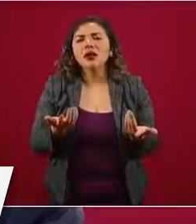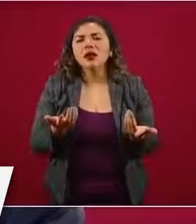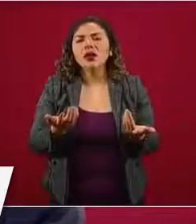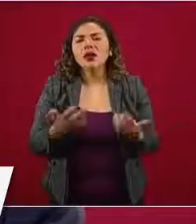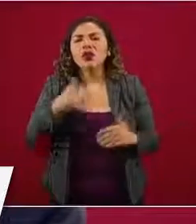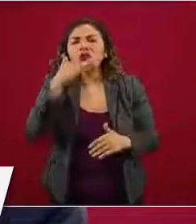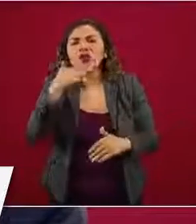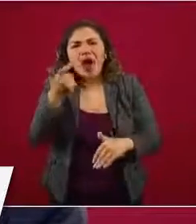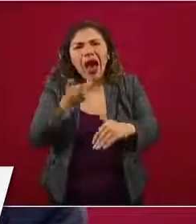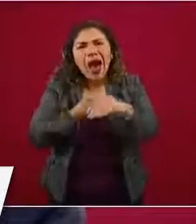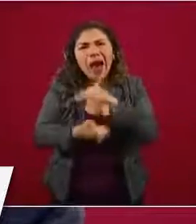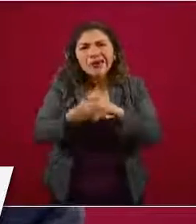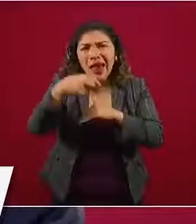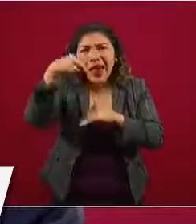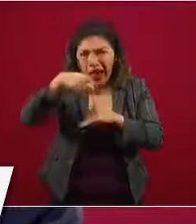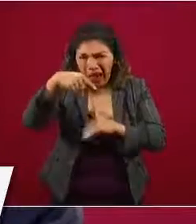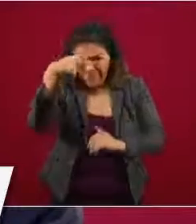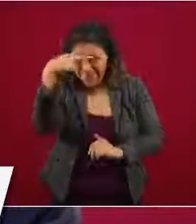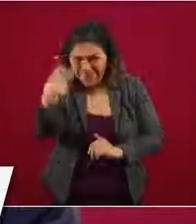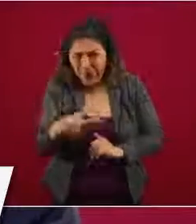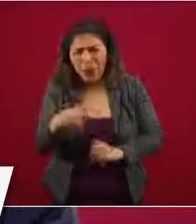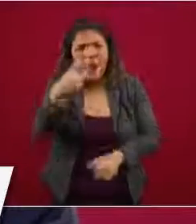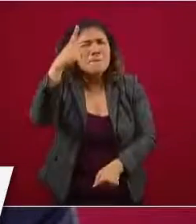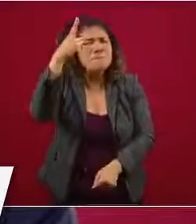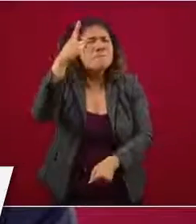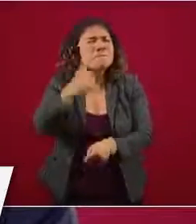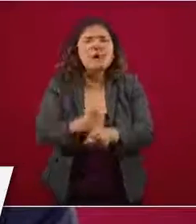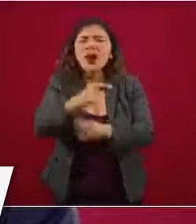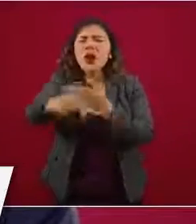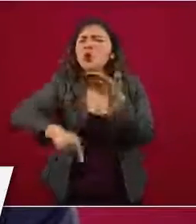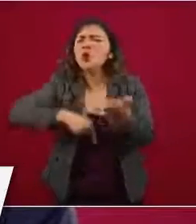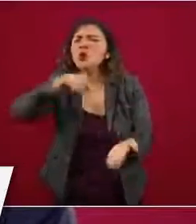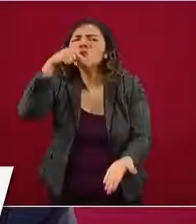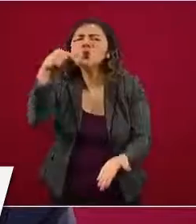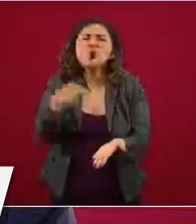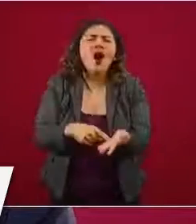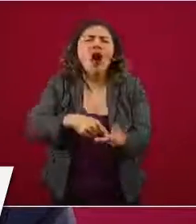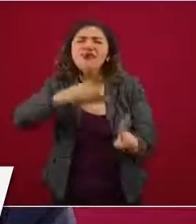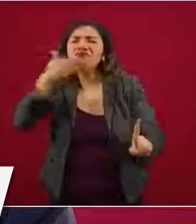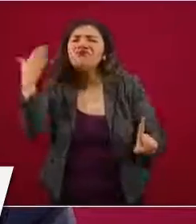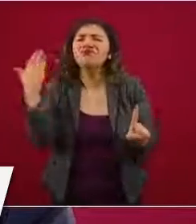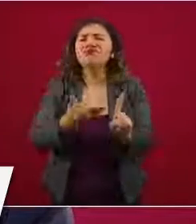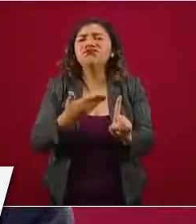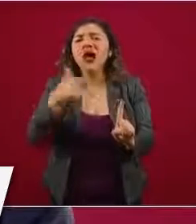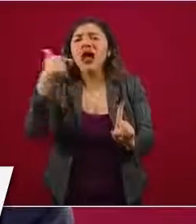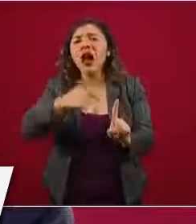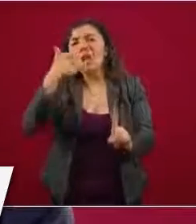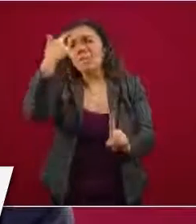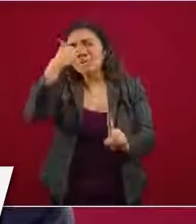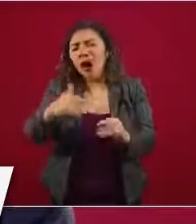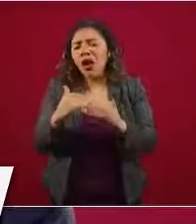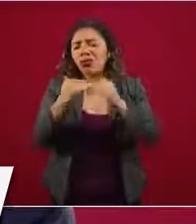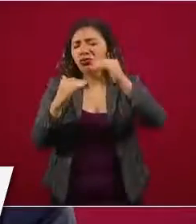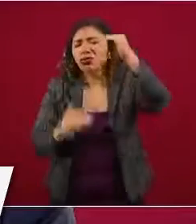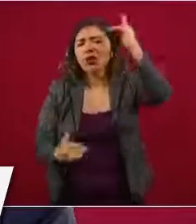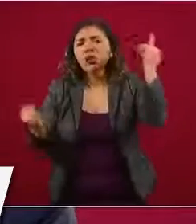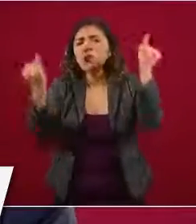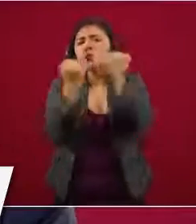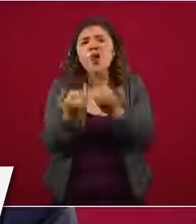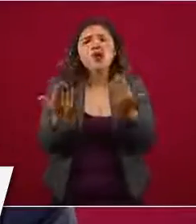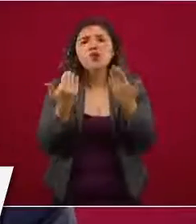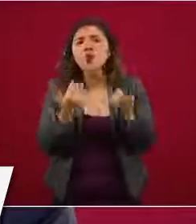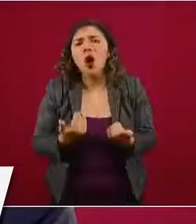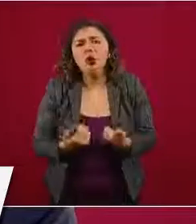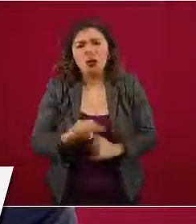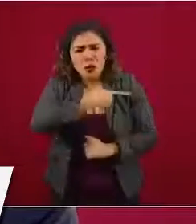la corrupción en México es la causa principal de la desigualdad